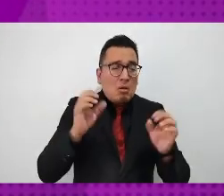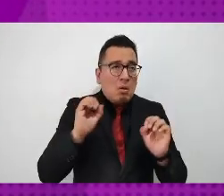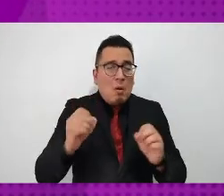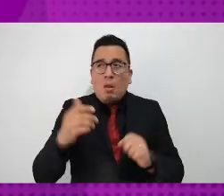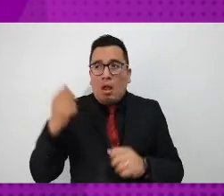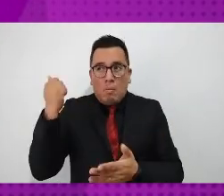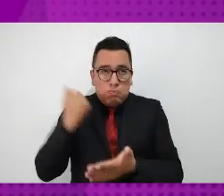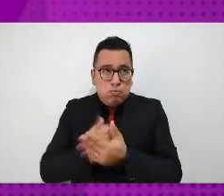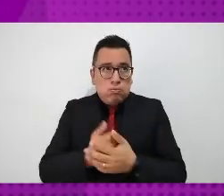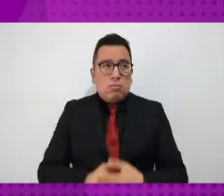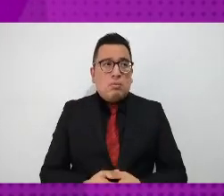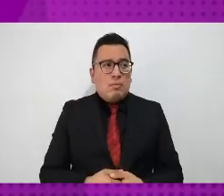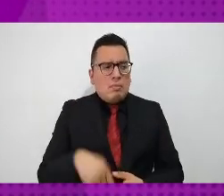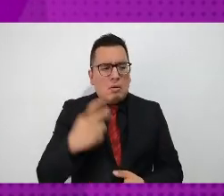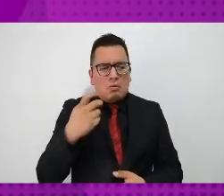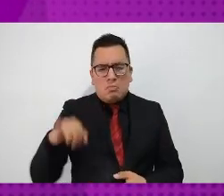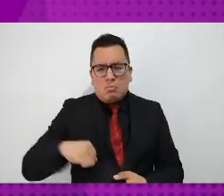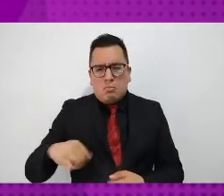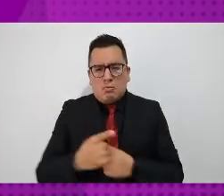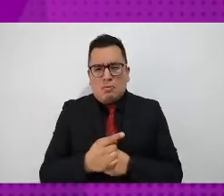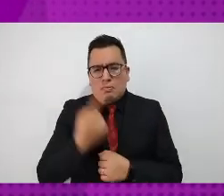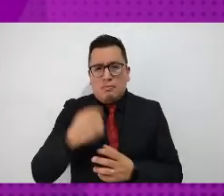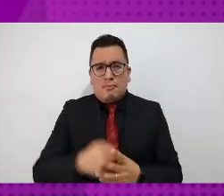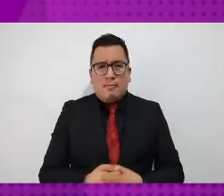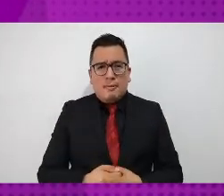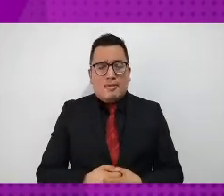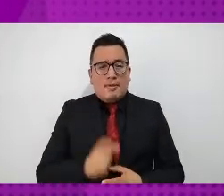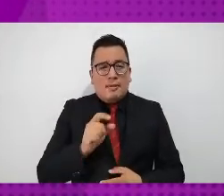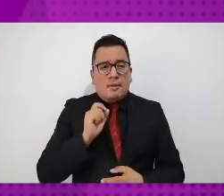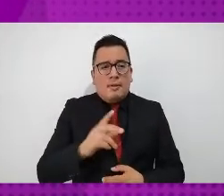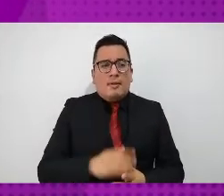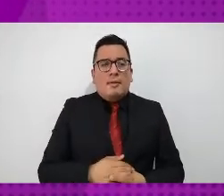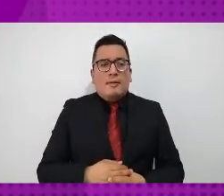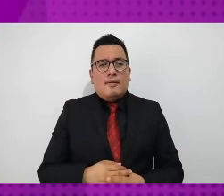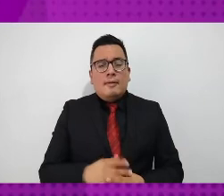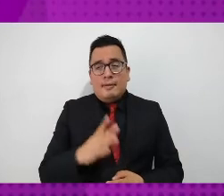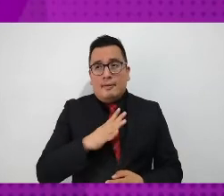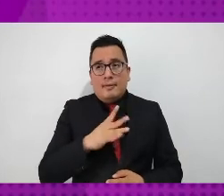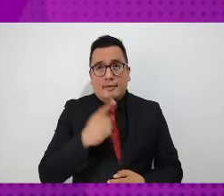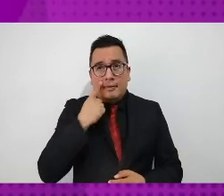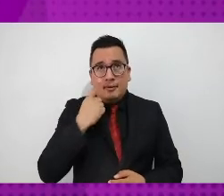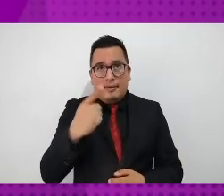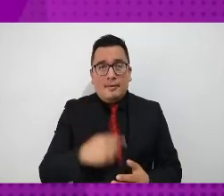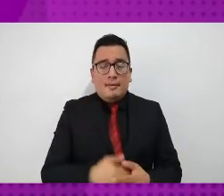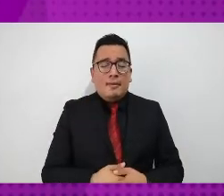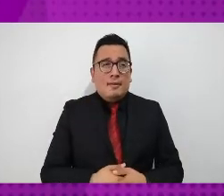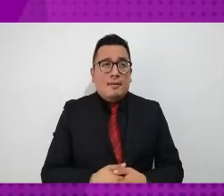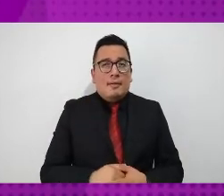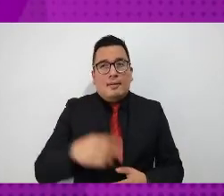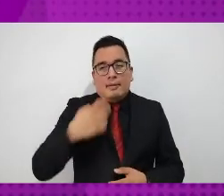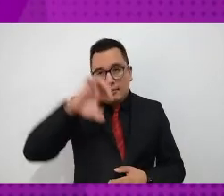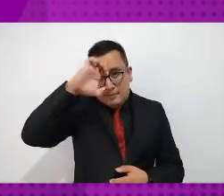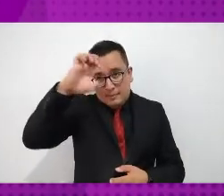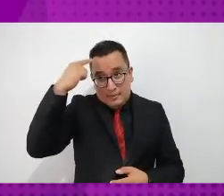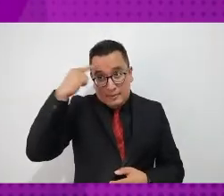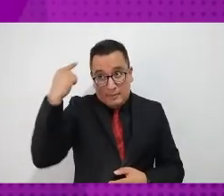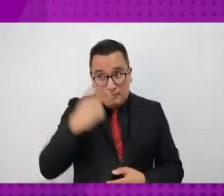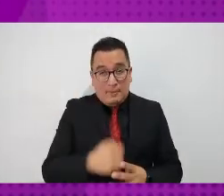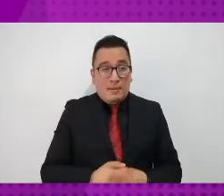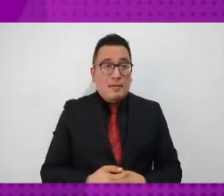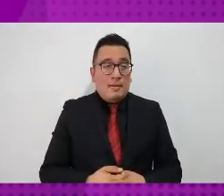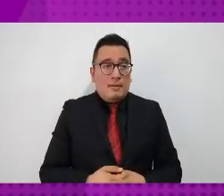diera una buena sentencia pero fue muy interesante porque además y que ahí les dejamos también la experiencia para